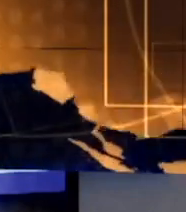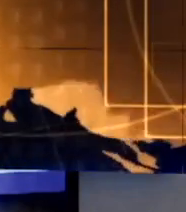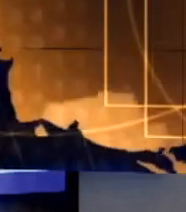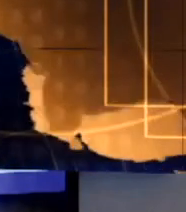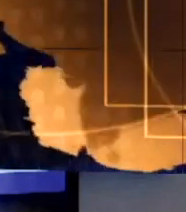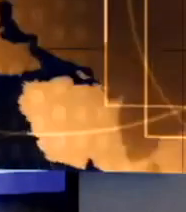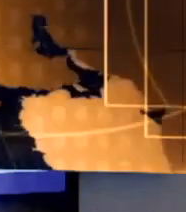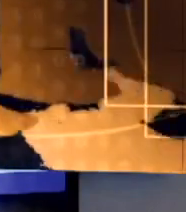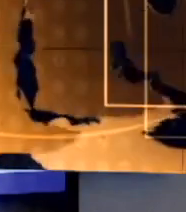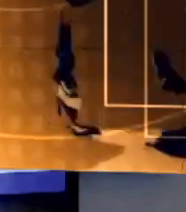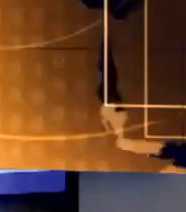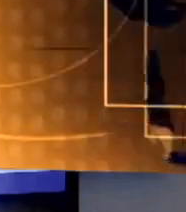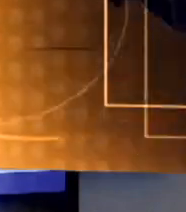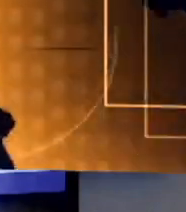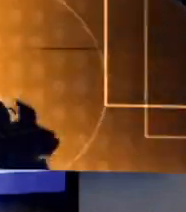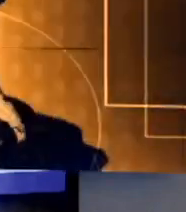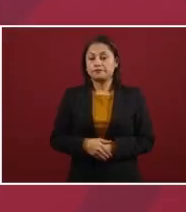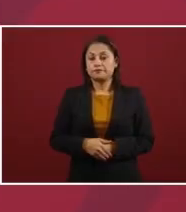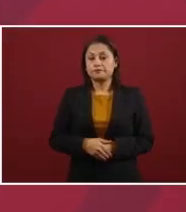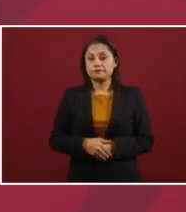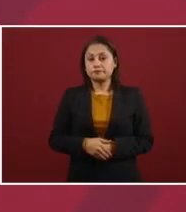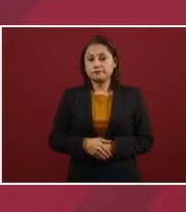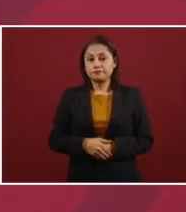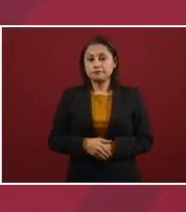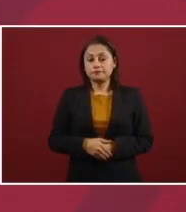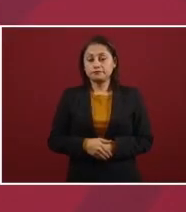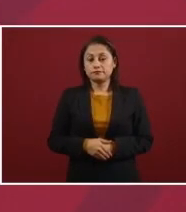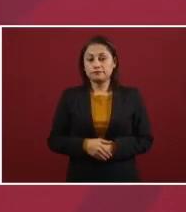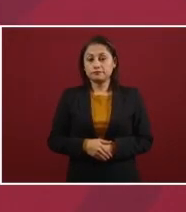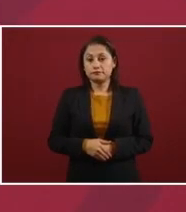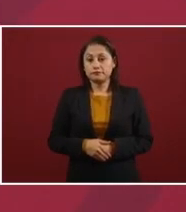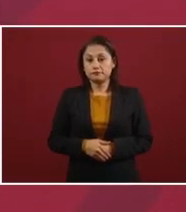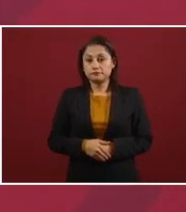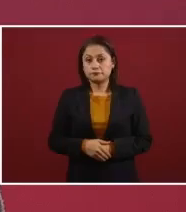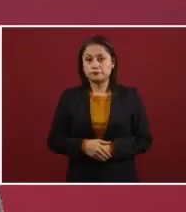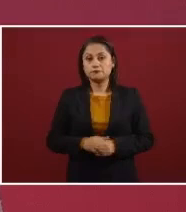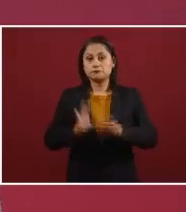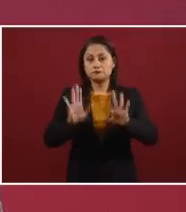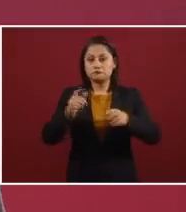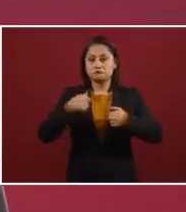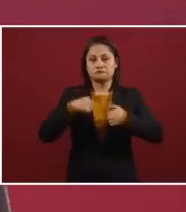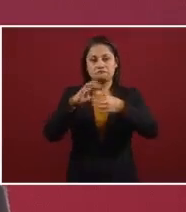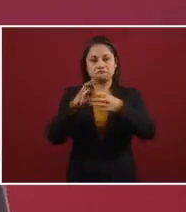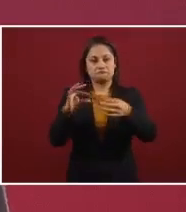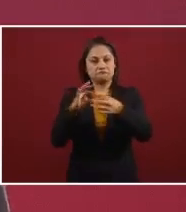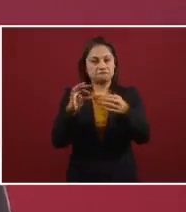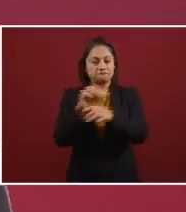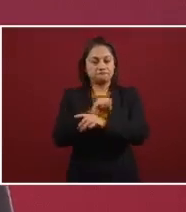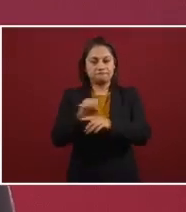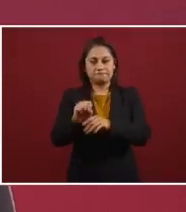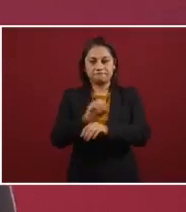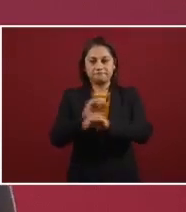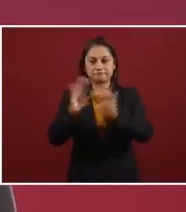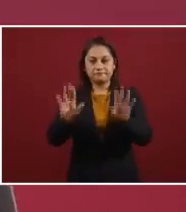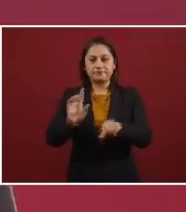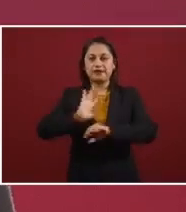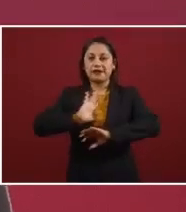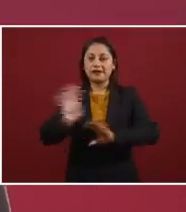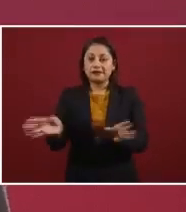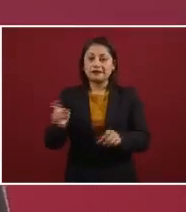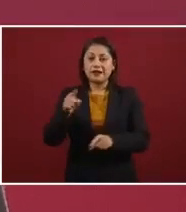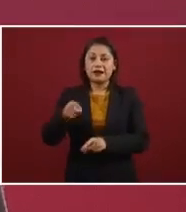Y bien, patriotas, así lo dijo el presidente. Para decirlo coloquialmente, charrismo